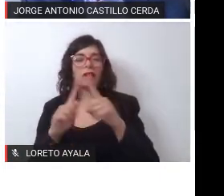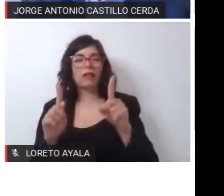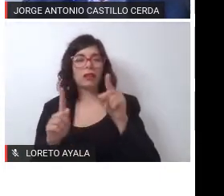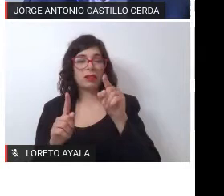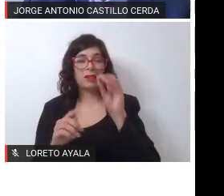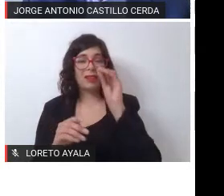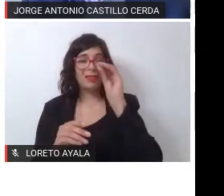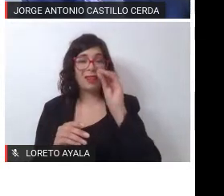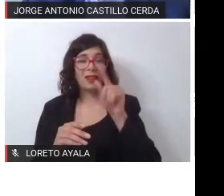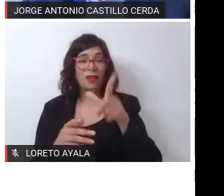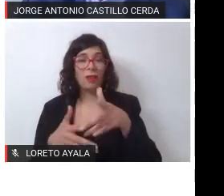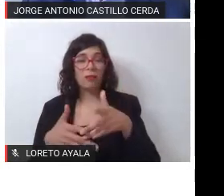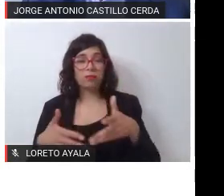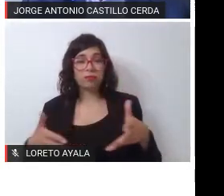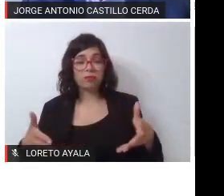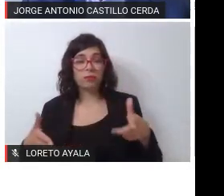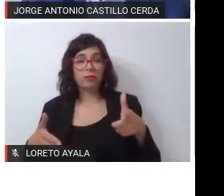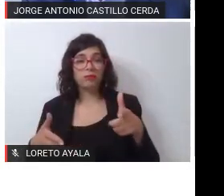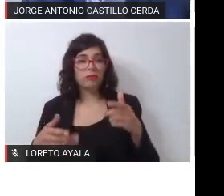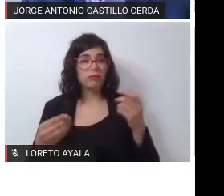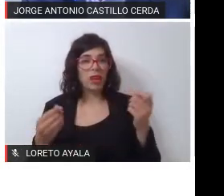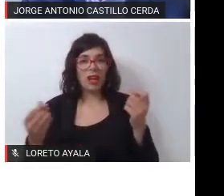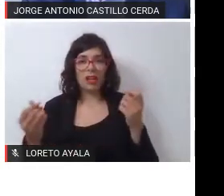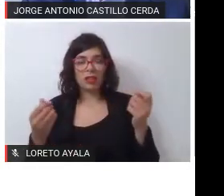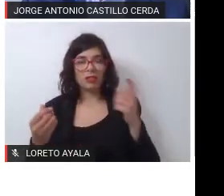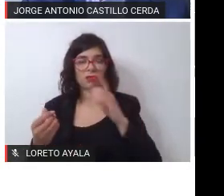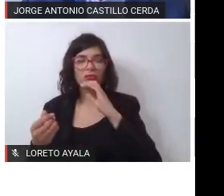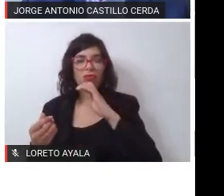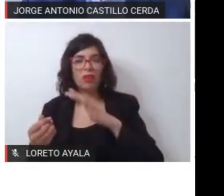de obesidad con el mundo rural.